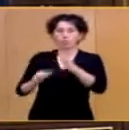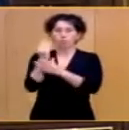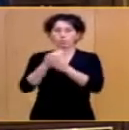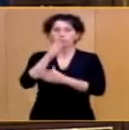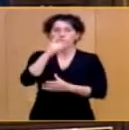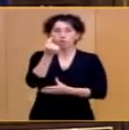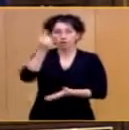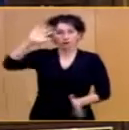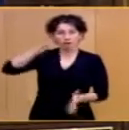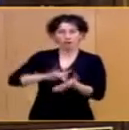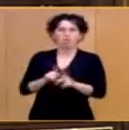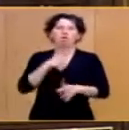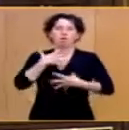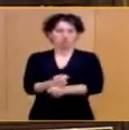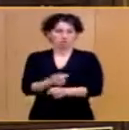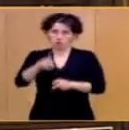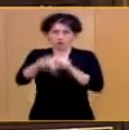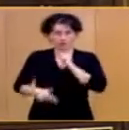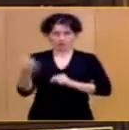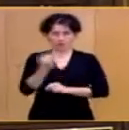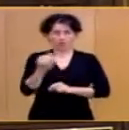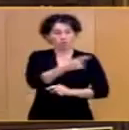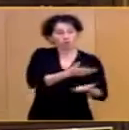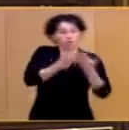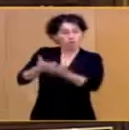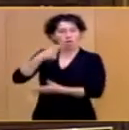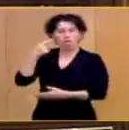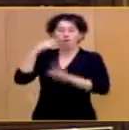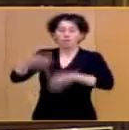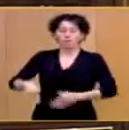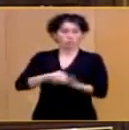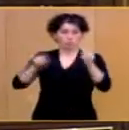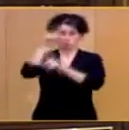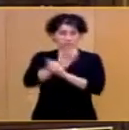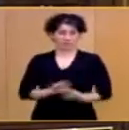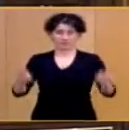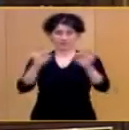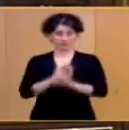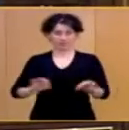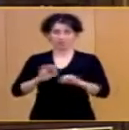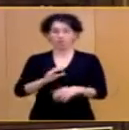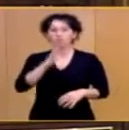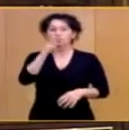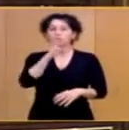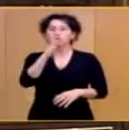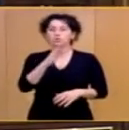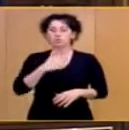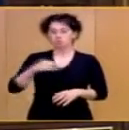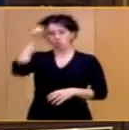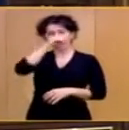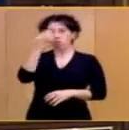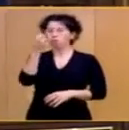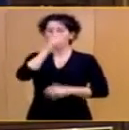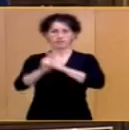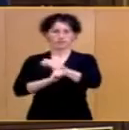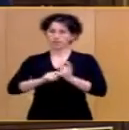liquidez. Su plan de ayuda a los bancos no ha solucionado el problema. Por eso, desde nuestro punto de vista, es necesario un cambio de